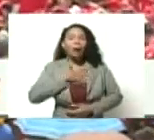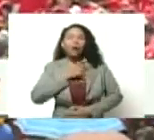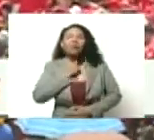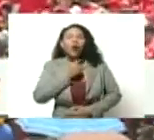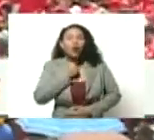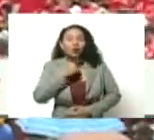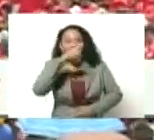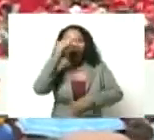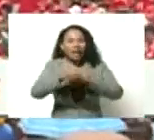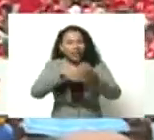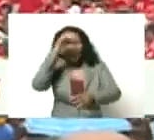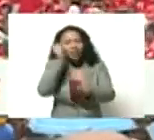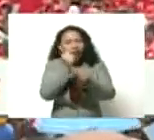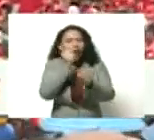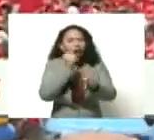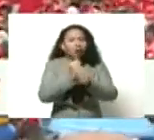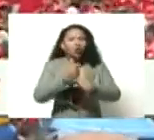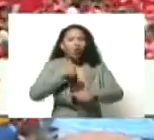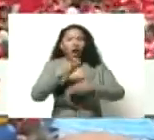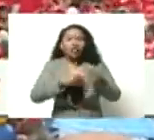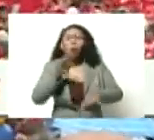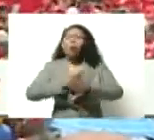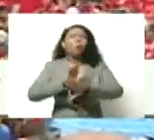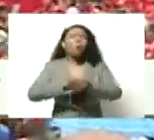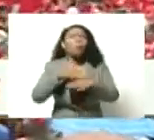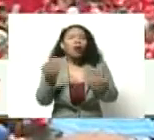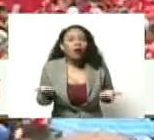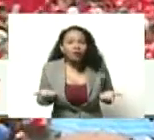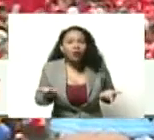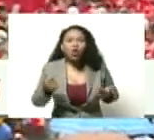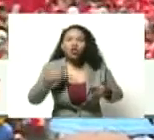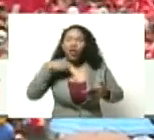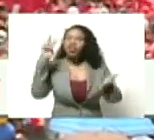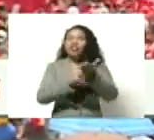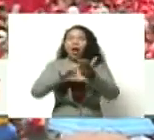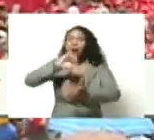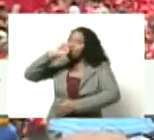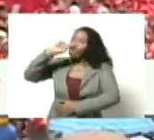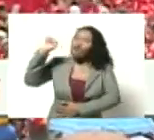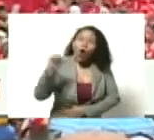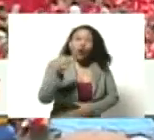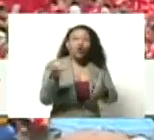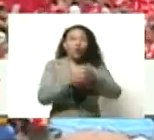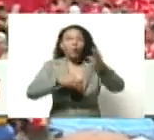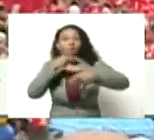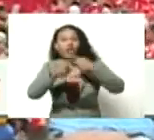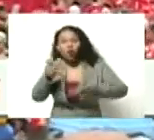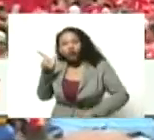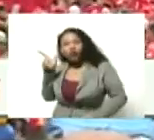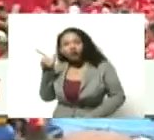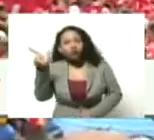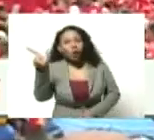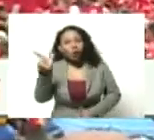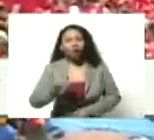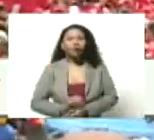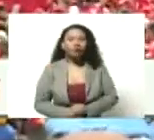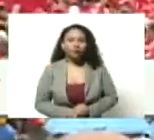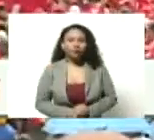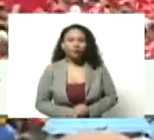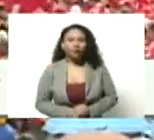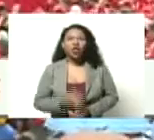hacer este trabajo que estoy haciendo saben por qué Porque yo en verdad amo al partido socialista Unido de Venezuela